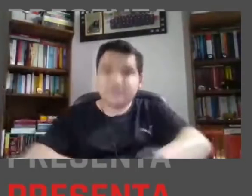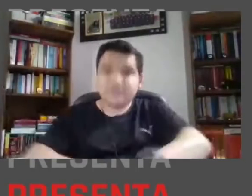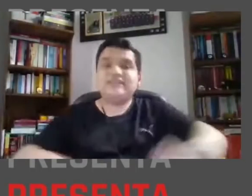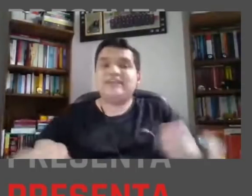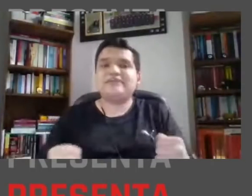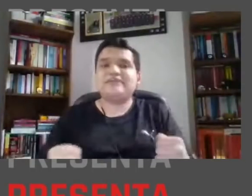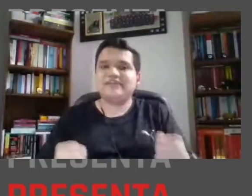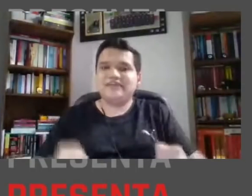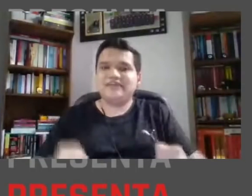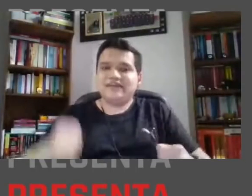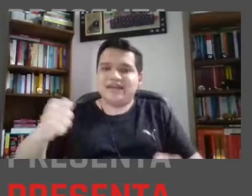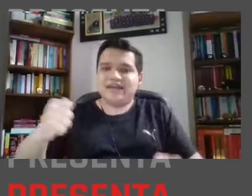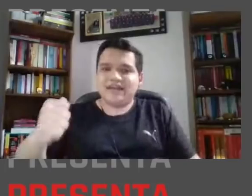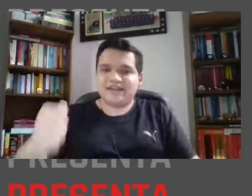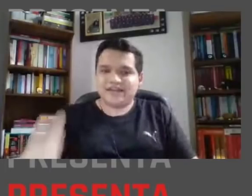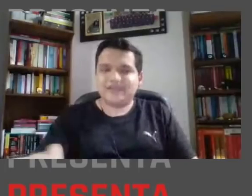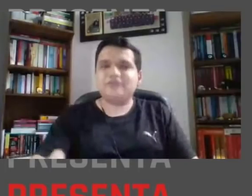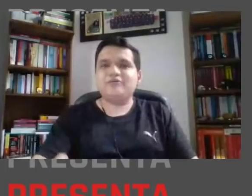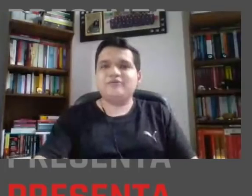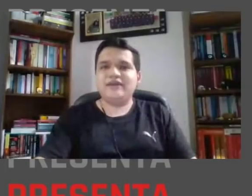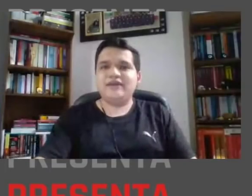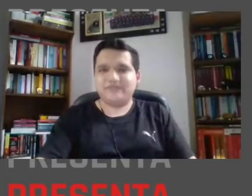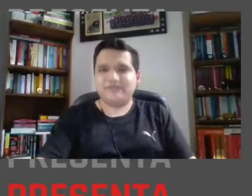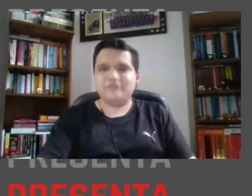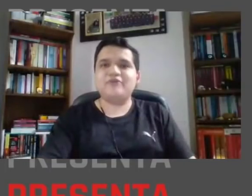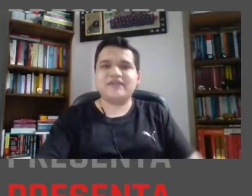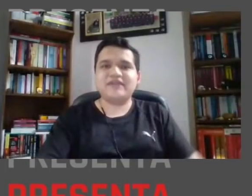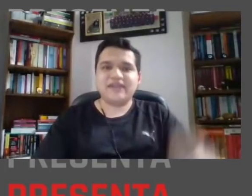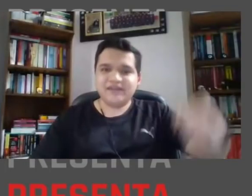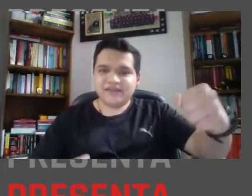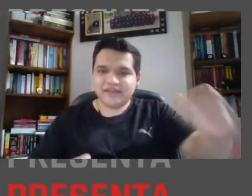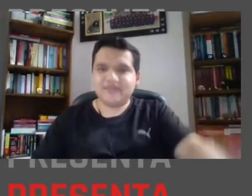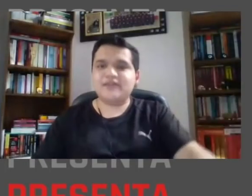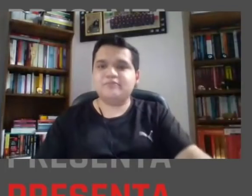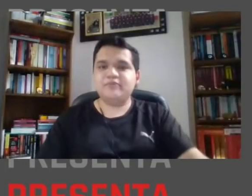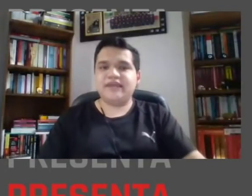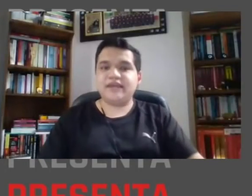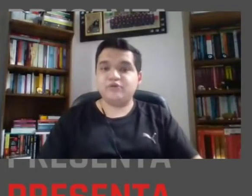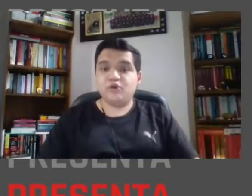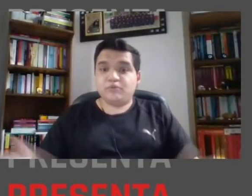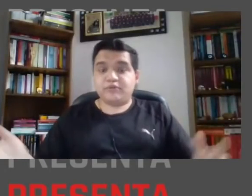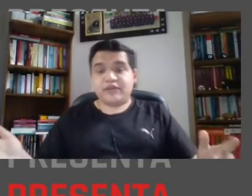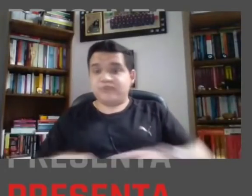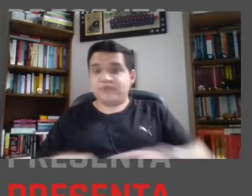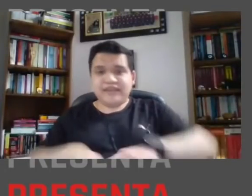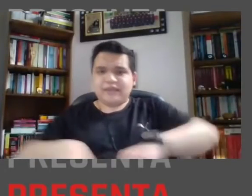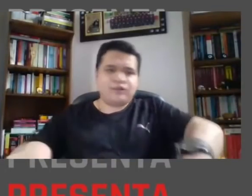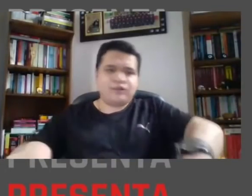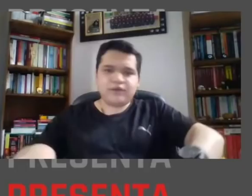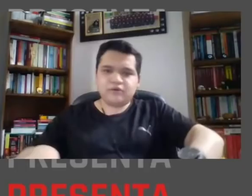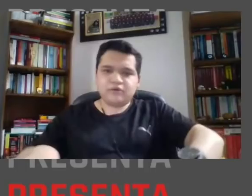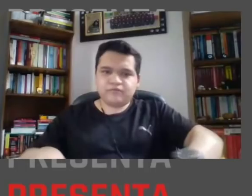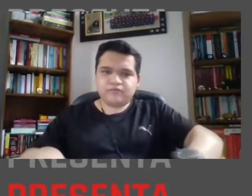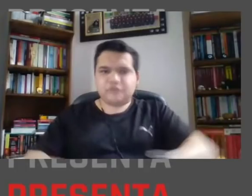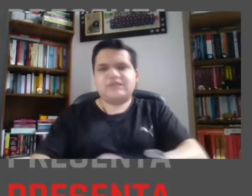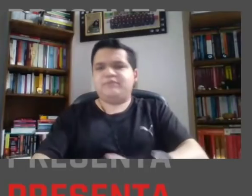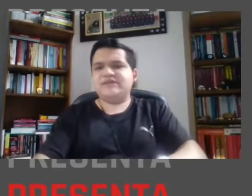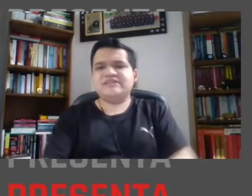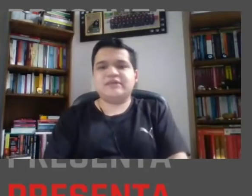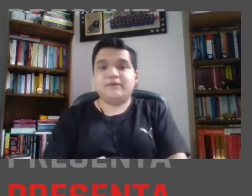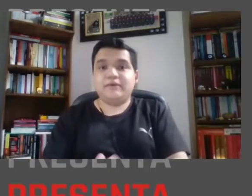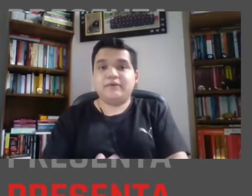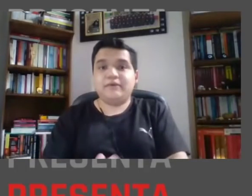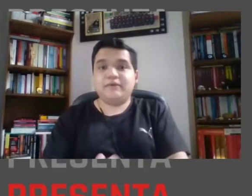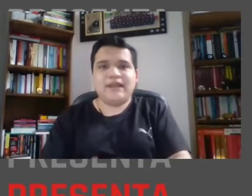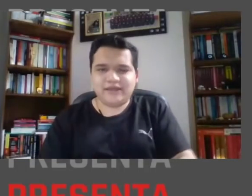va a definir quién va a ser el candidato del Partido Demócrata y del Republicano, porque nos pueden cambiar el juego. O sea, puede